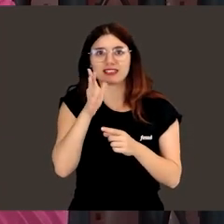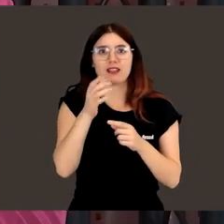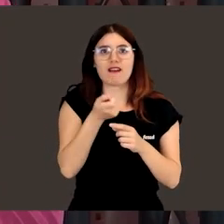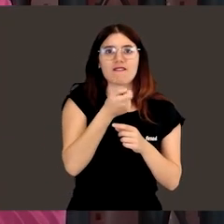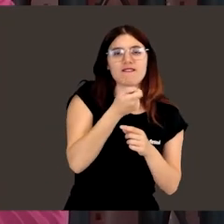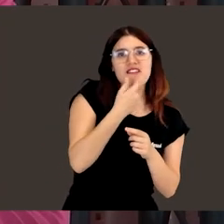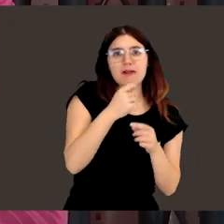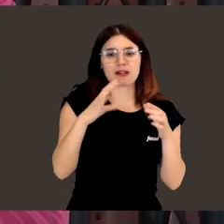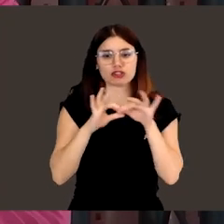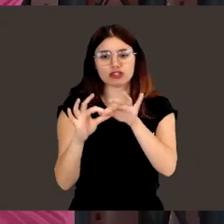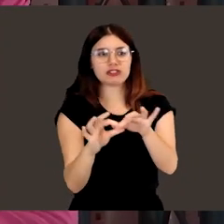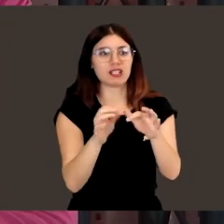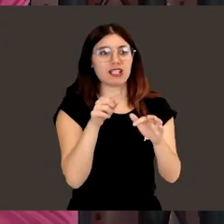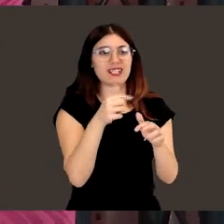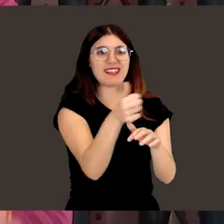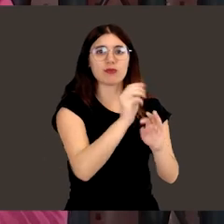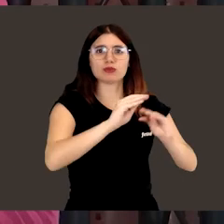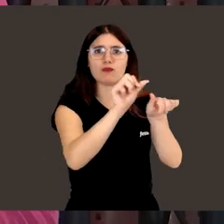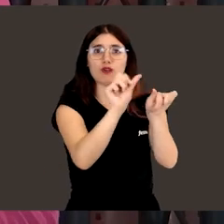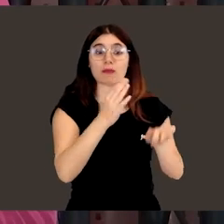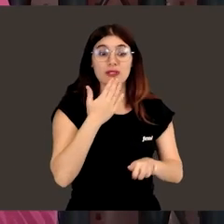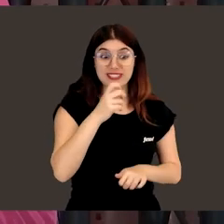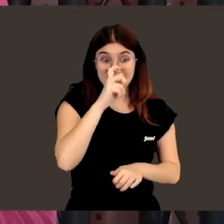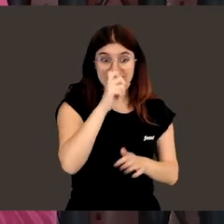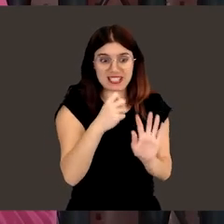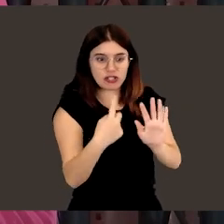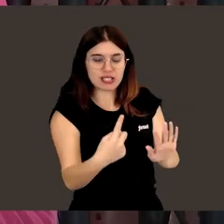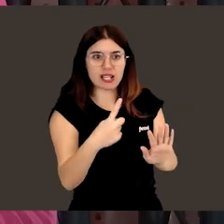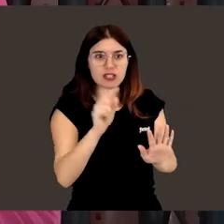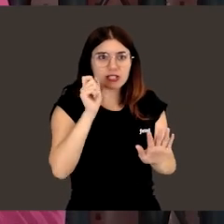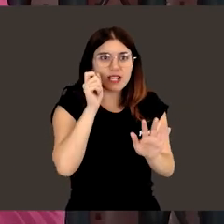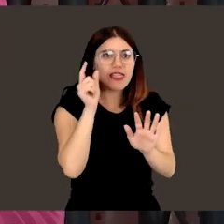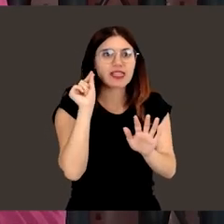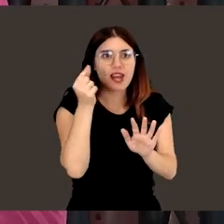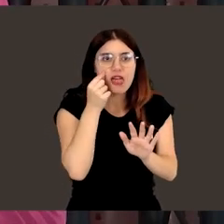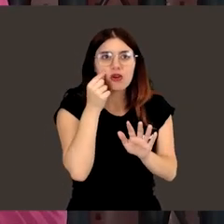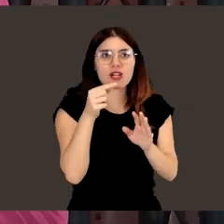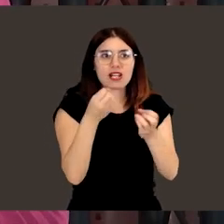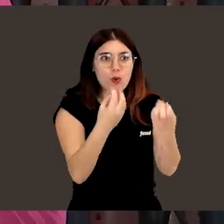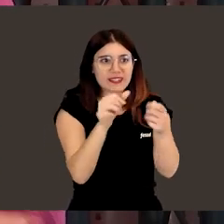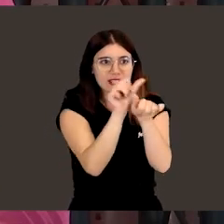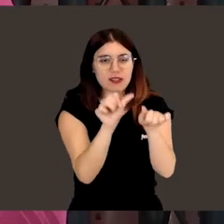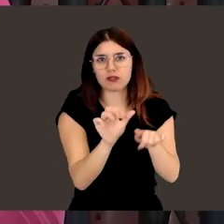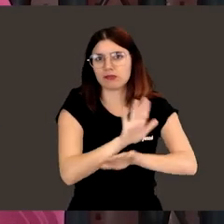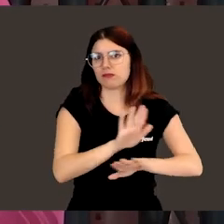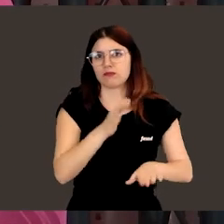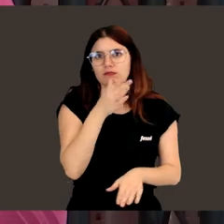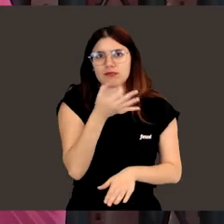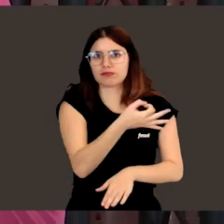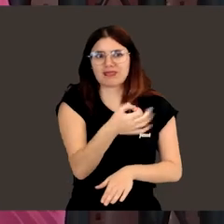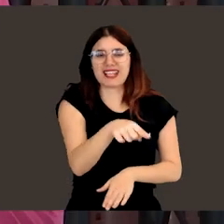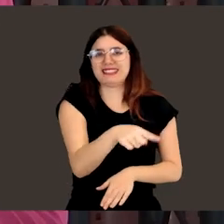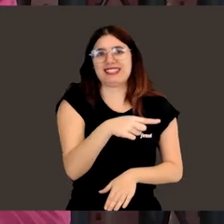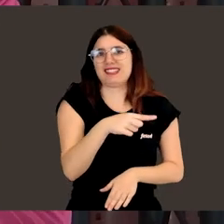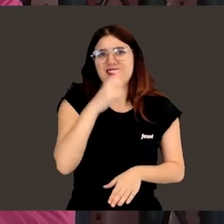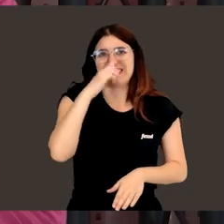fármacos. Cada uno lo pone a su manera, pero claro, si un niño de seis años se ha enterado de esta manera, cuenta, ese